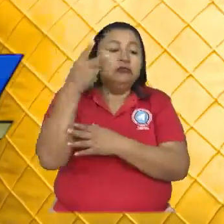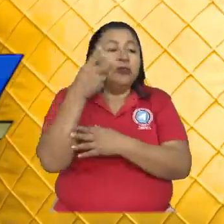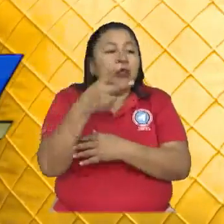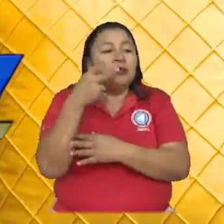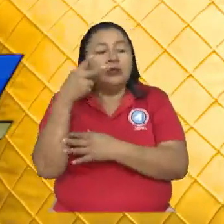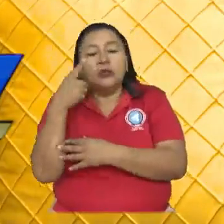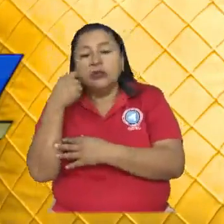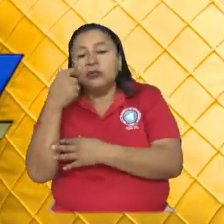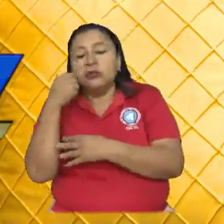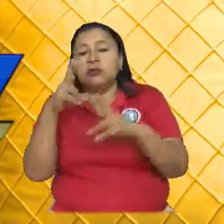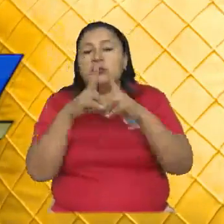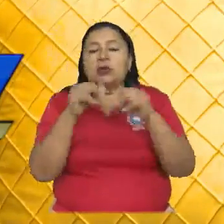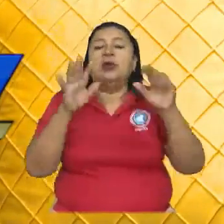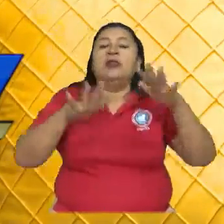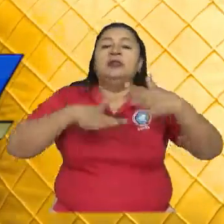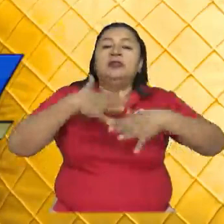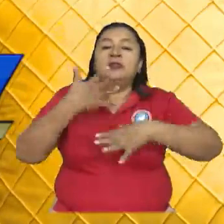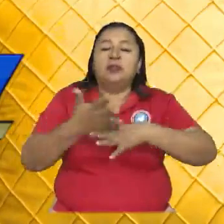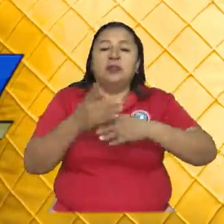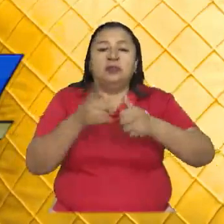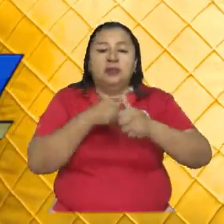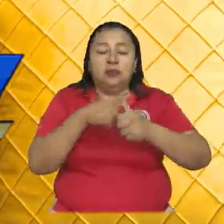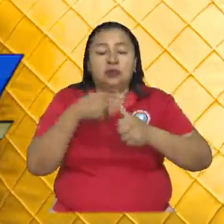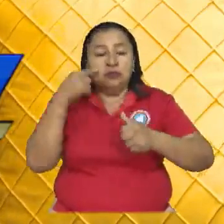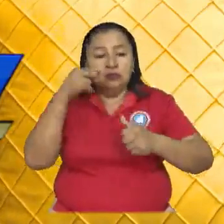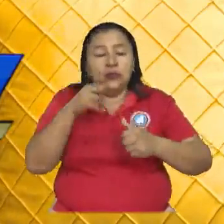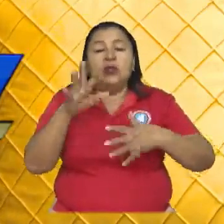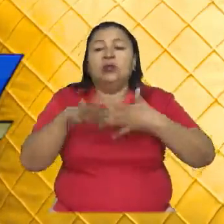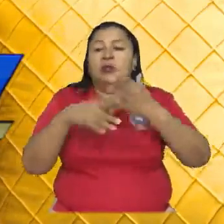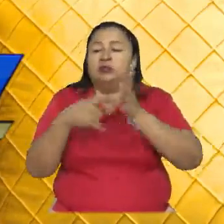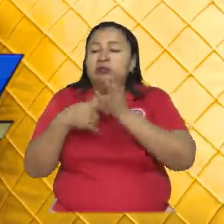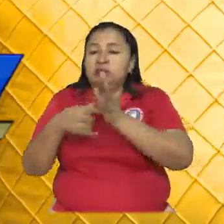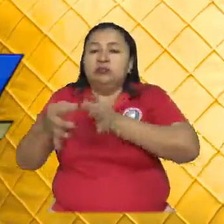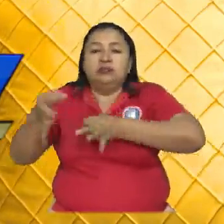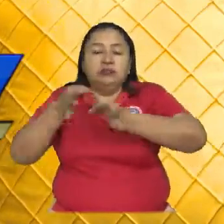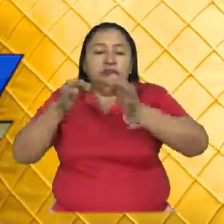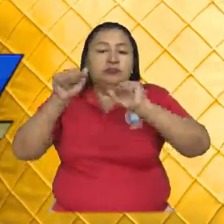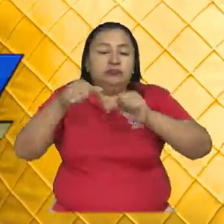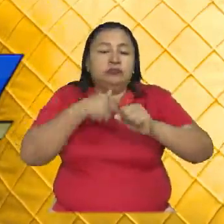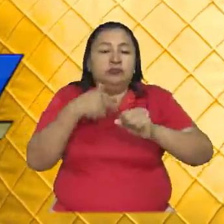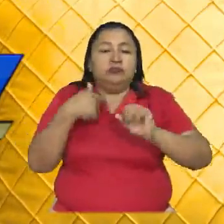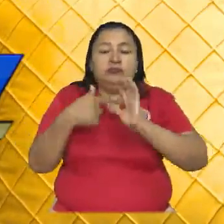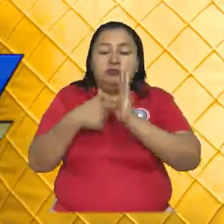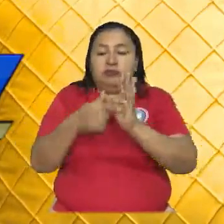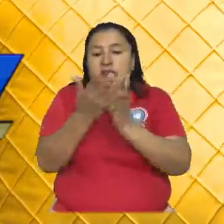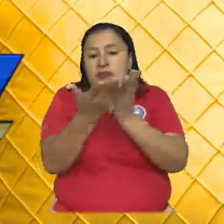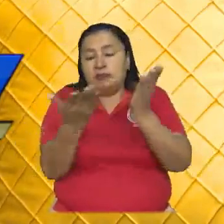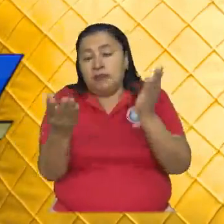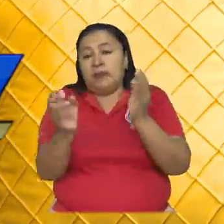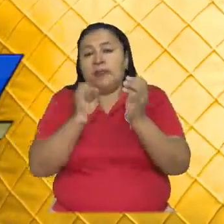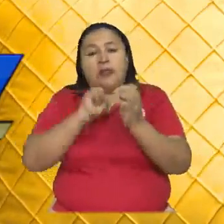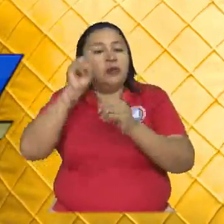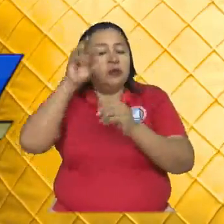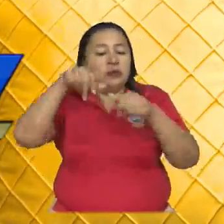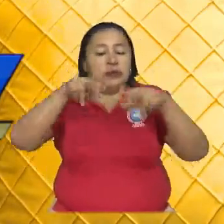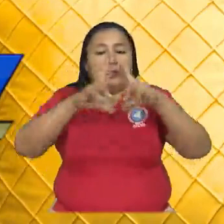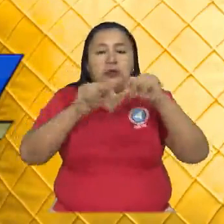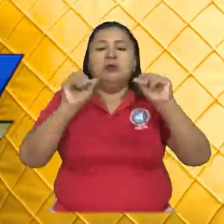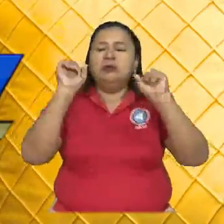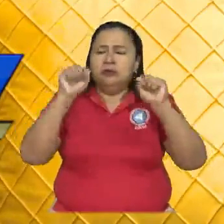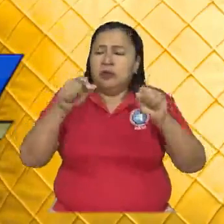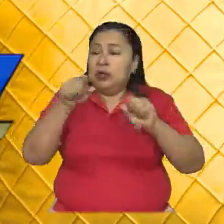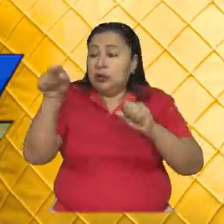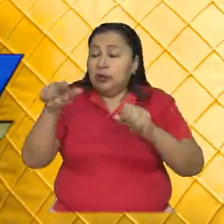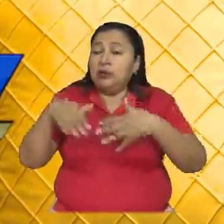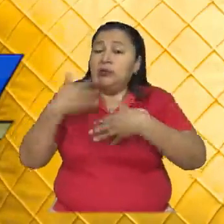conocer Nicaragua de primera mano, ¿verdad? Conocer los atractivos y la oferta turística de nuestro país para que los puedan, por